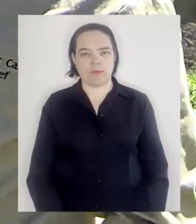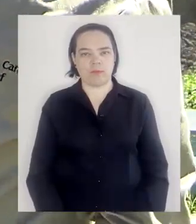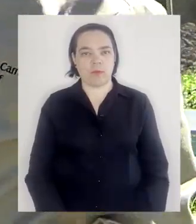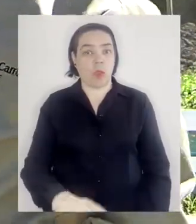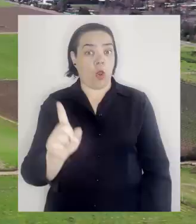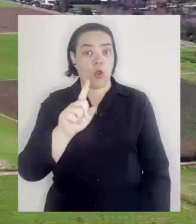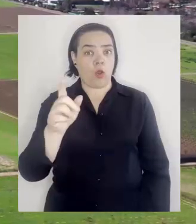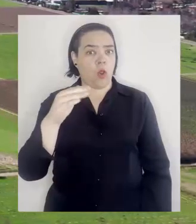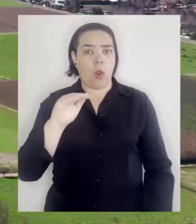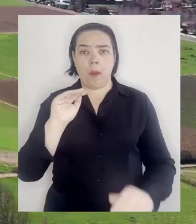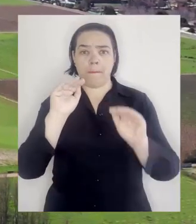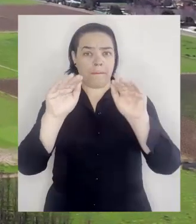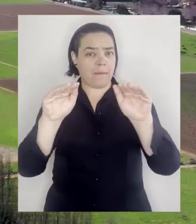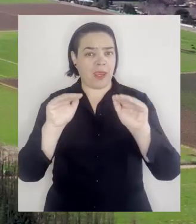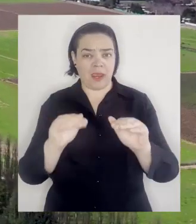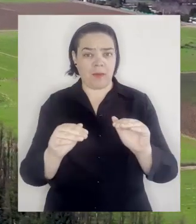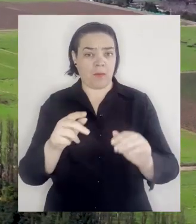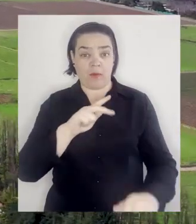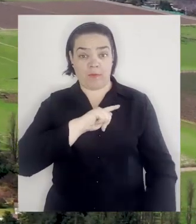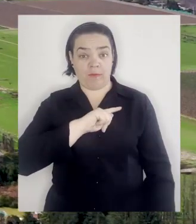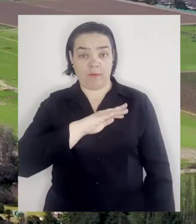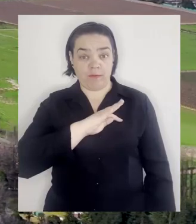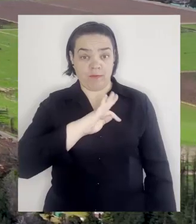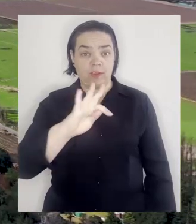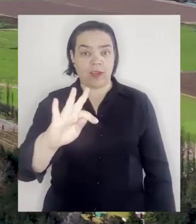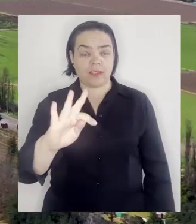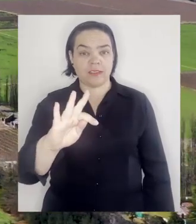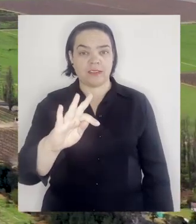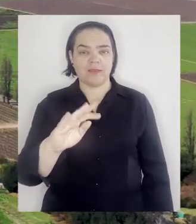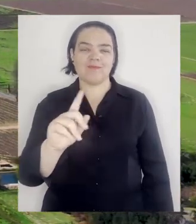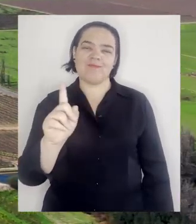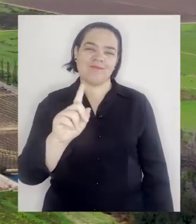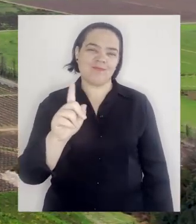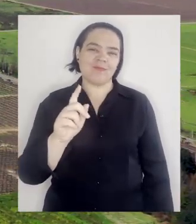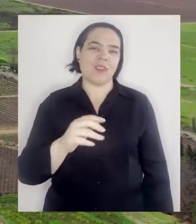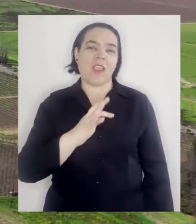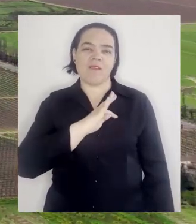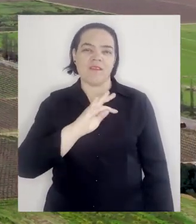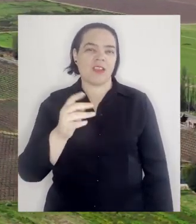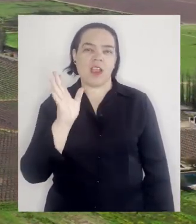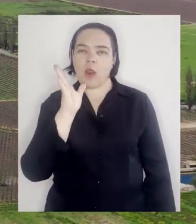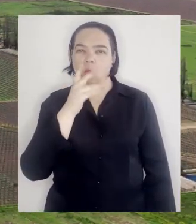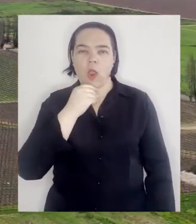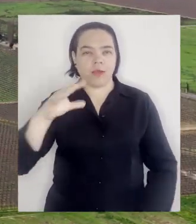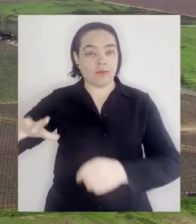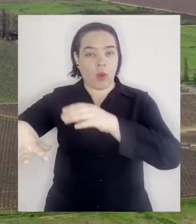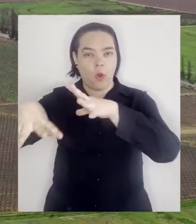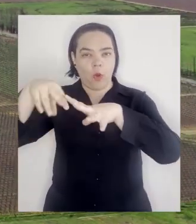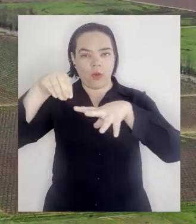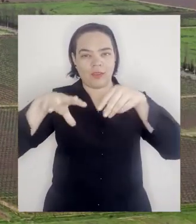los Andes. Pero nosotros tenemos cordillera hermosa ahí. Eso, es algo que me gustó de la región.